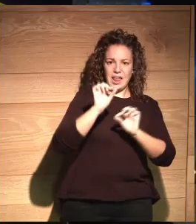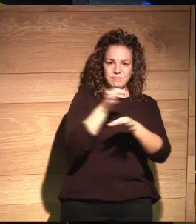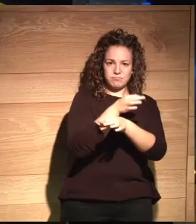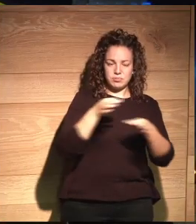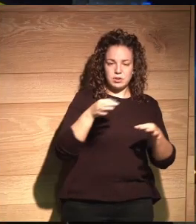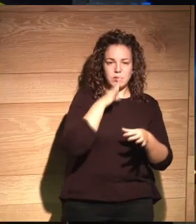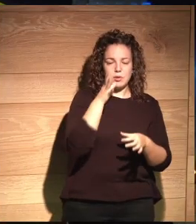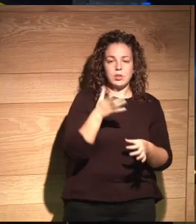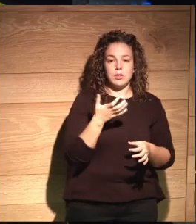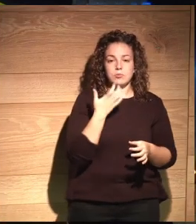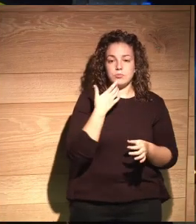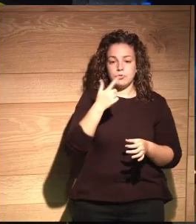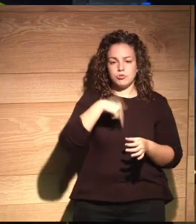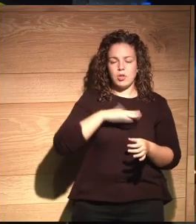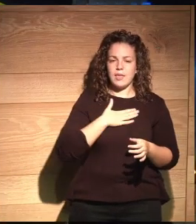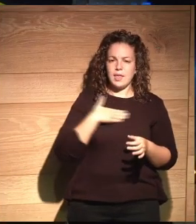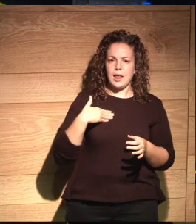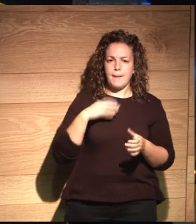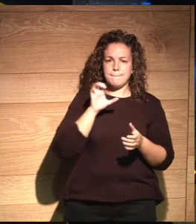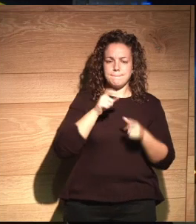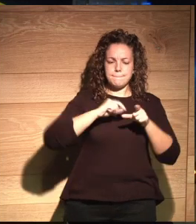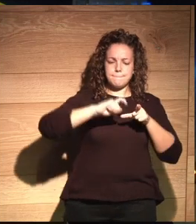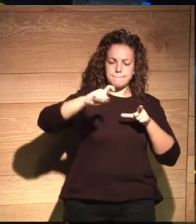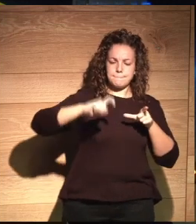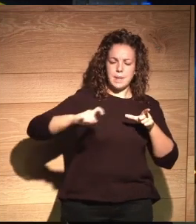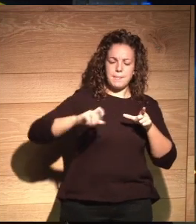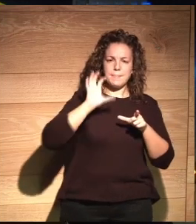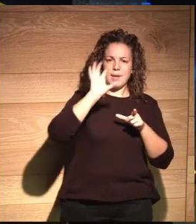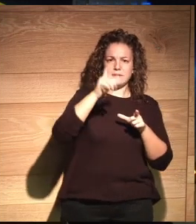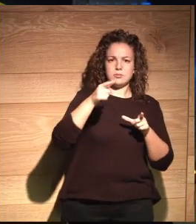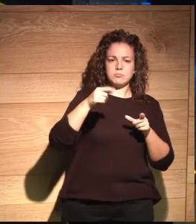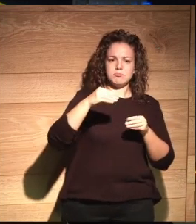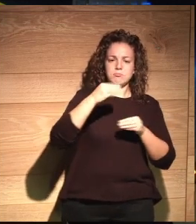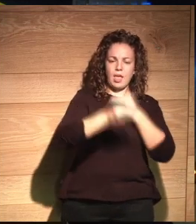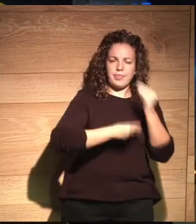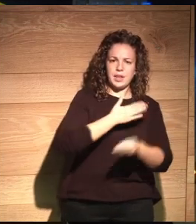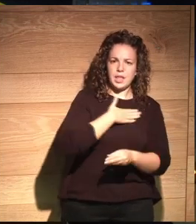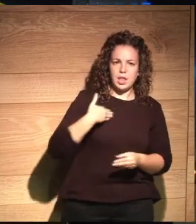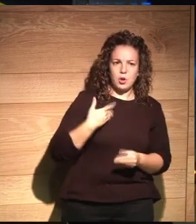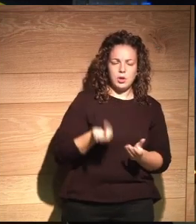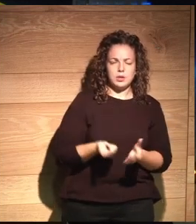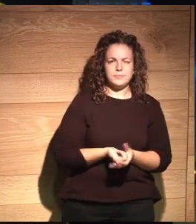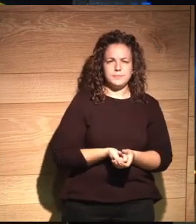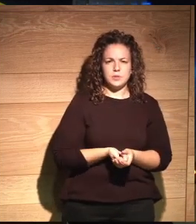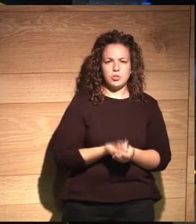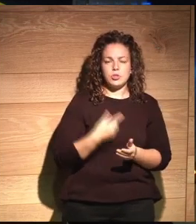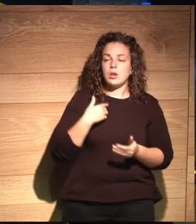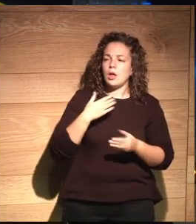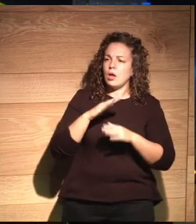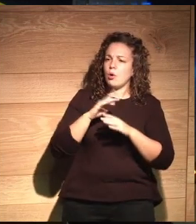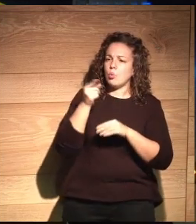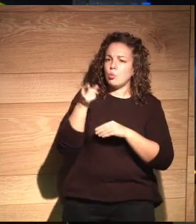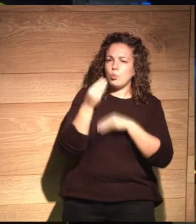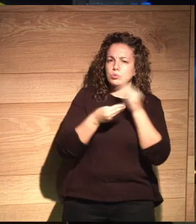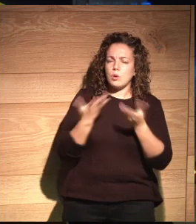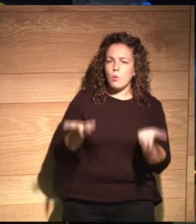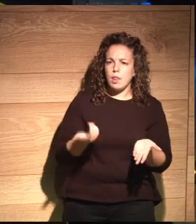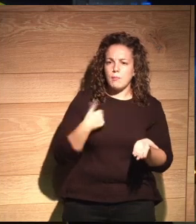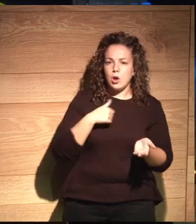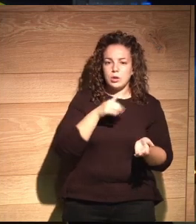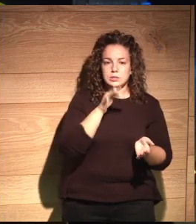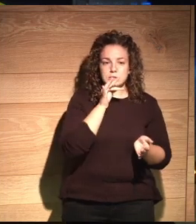bueno pues llegamos queríamos hacer un mapa del país a escala de una media milla dije cuánto lo has utilizado pregunté cómo no no todavía